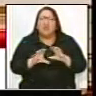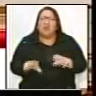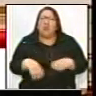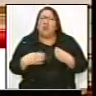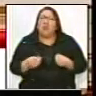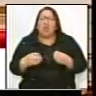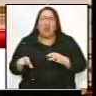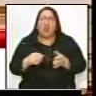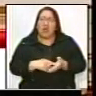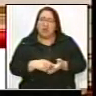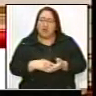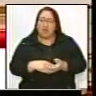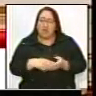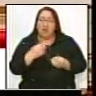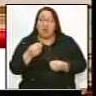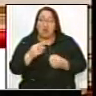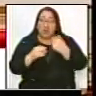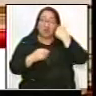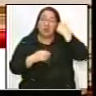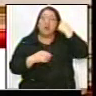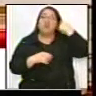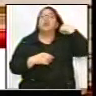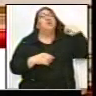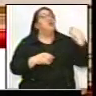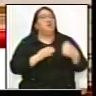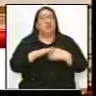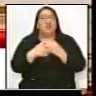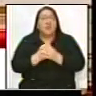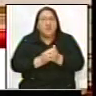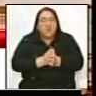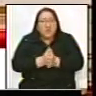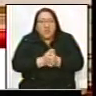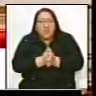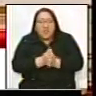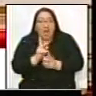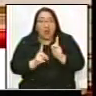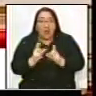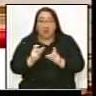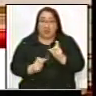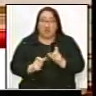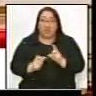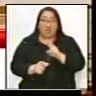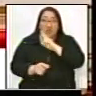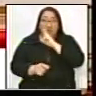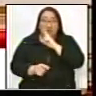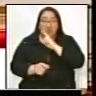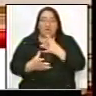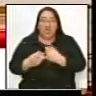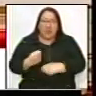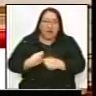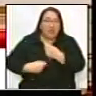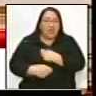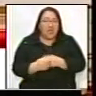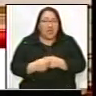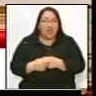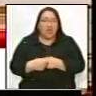hicieron? Porque sus apetitos de personas de venderlo,